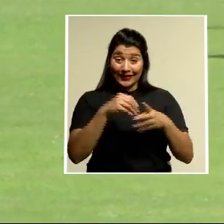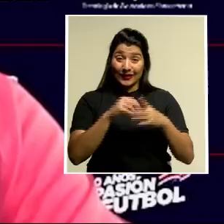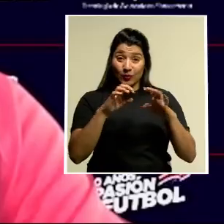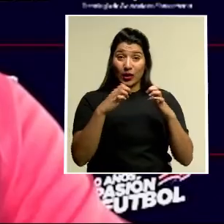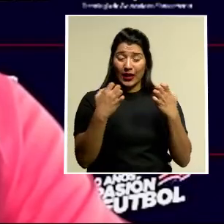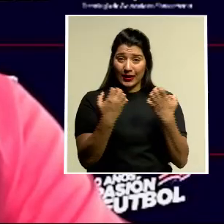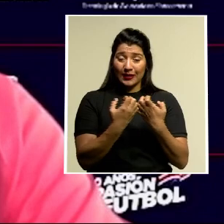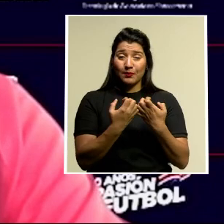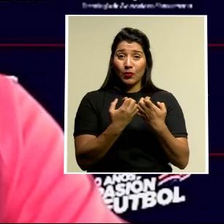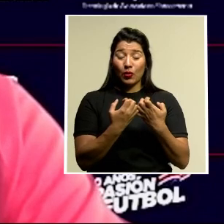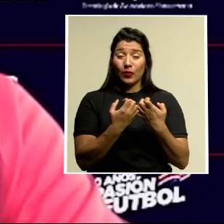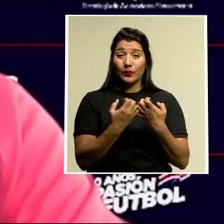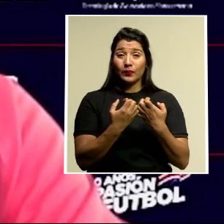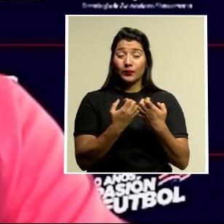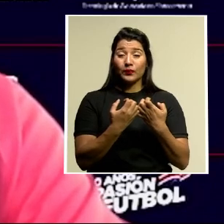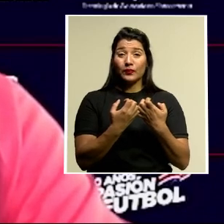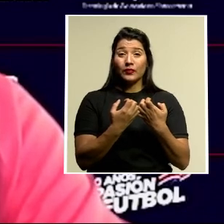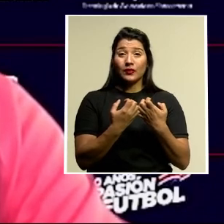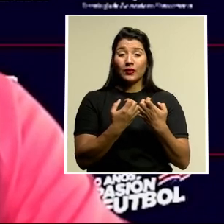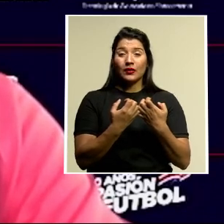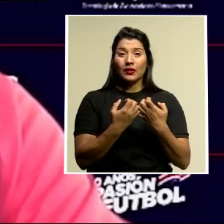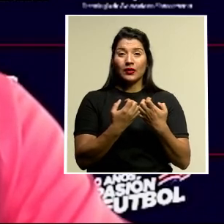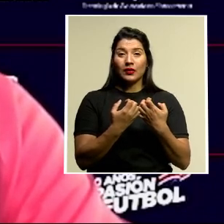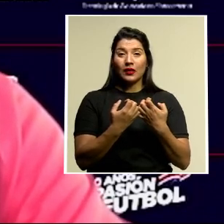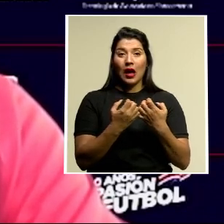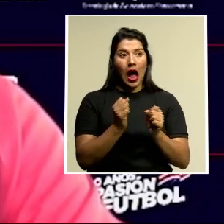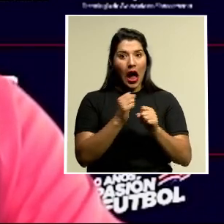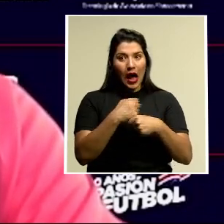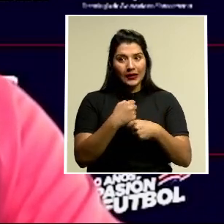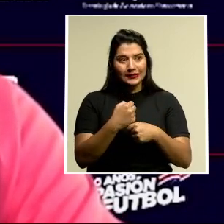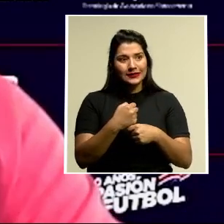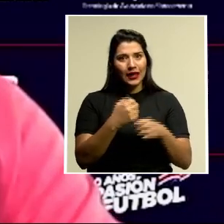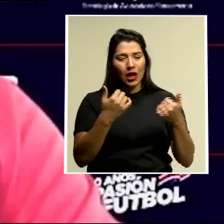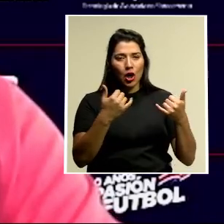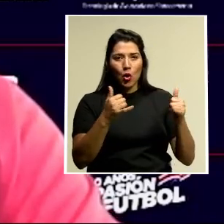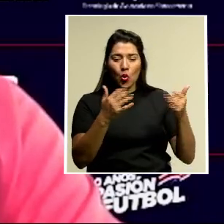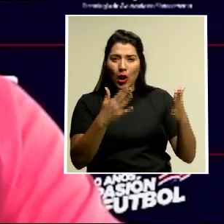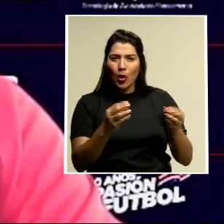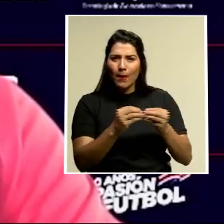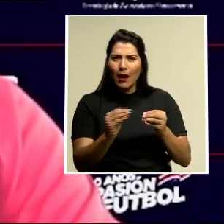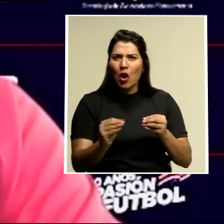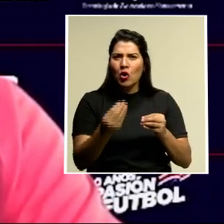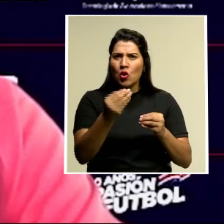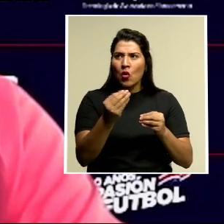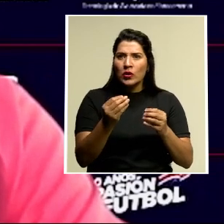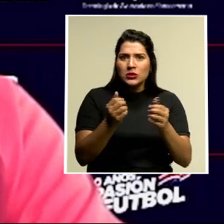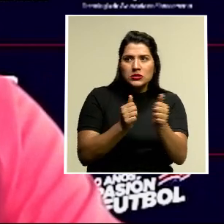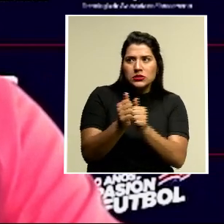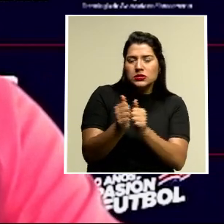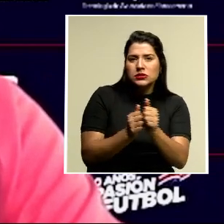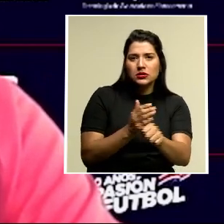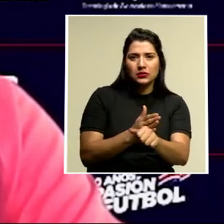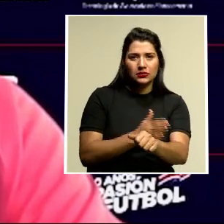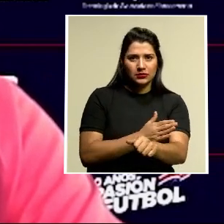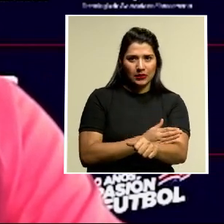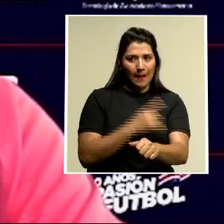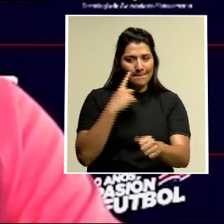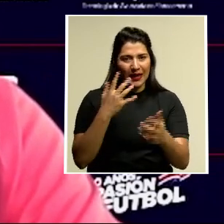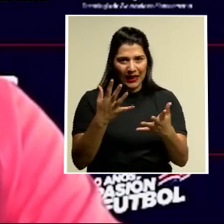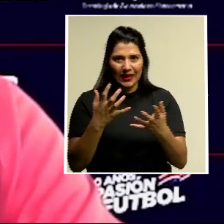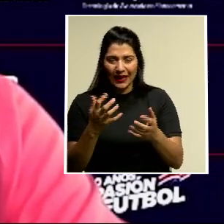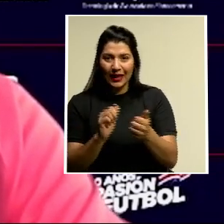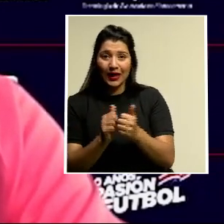siendo titulares y eso creo que es buena. Esa competencia me gusta. De los delanteros que tengo, me parece que también incluso ha habido